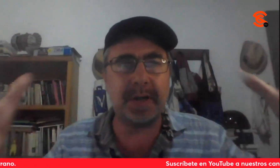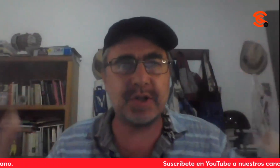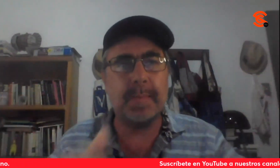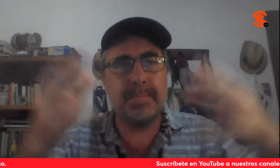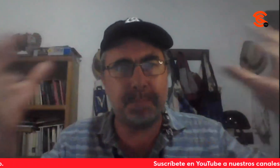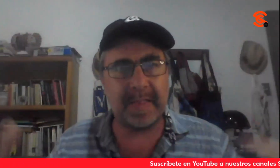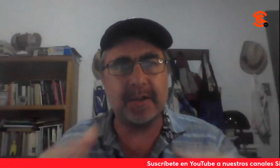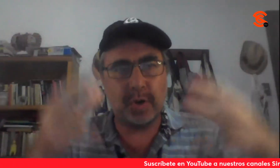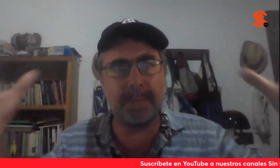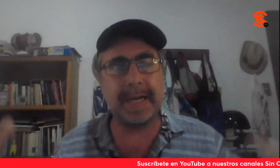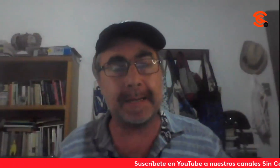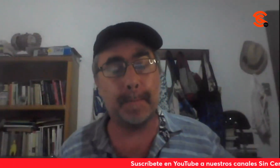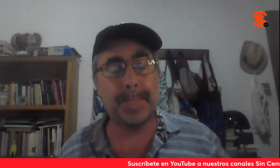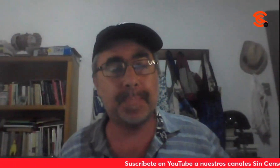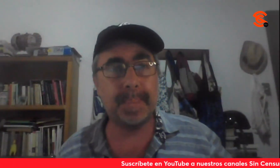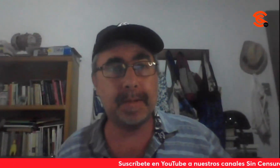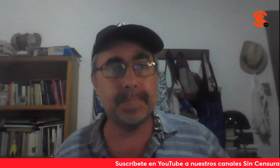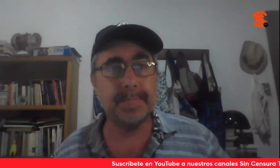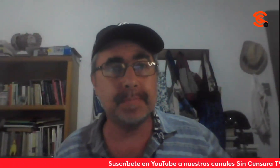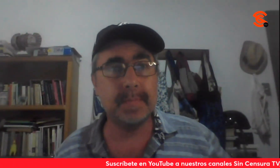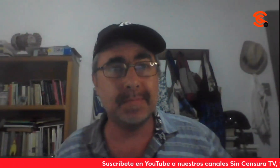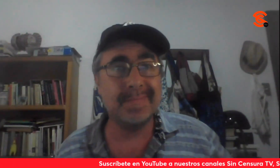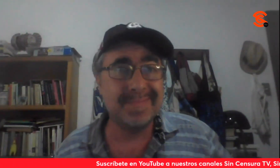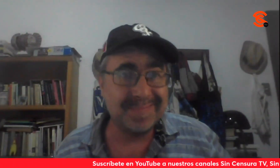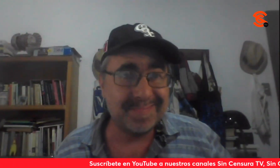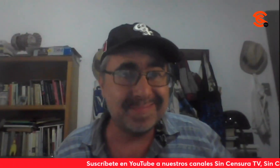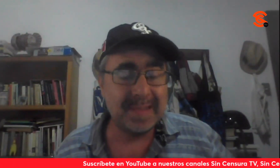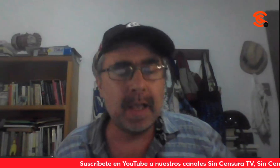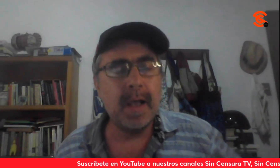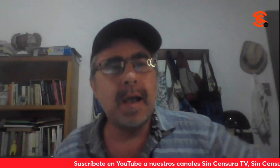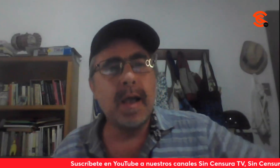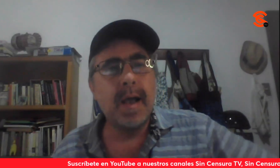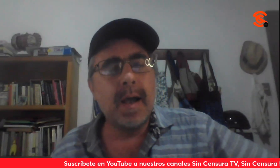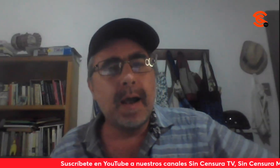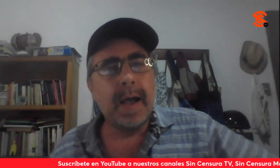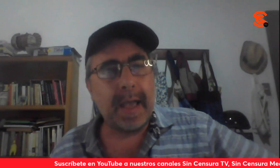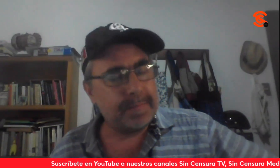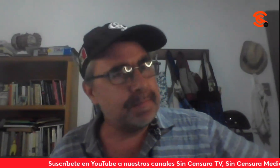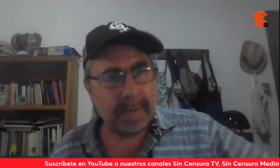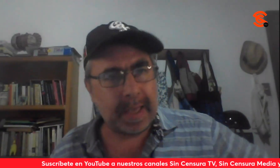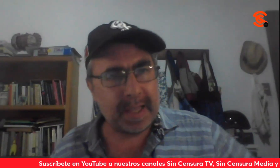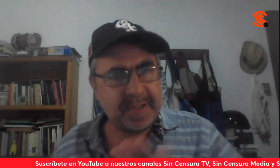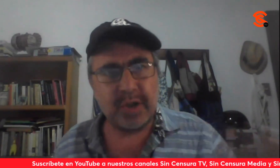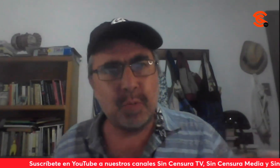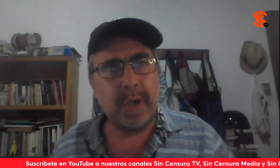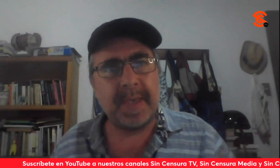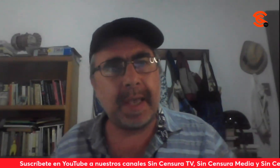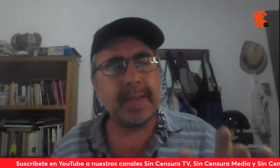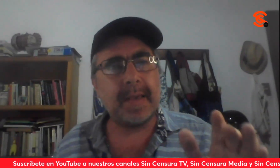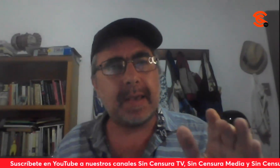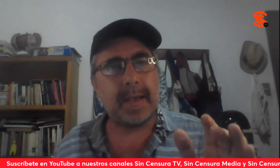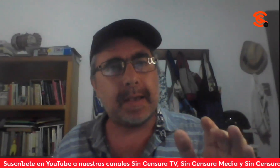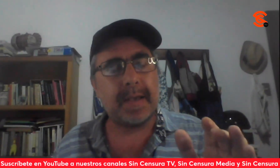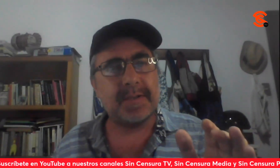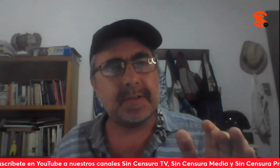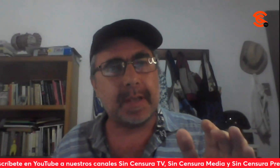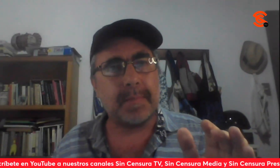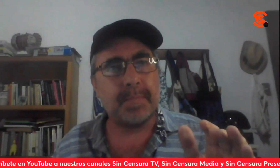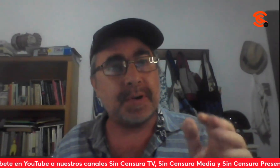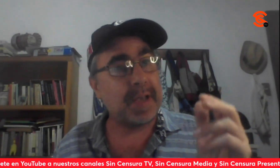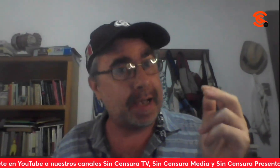podridas, pero eso no echa a perder todo el barril, ¿no? Entiendo muy bien